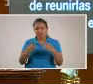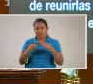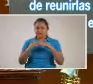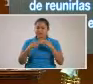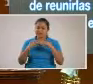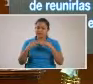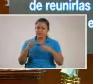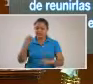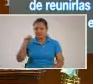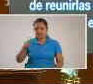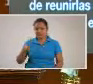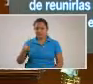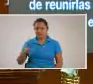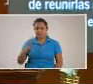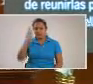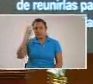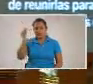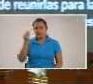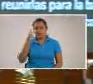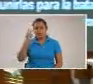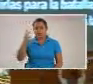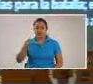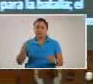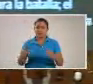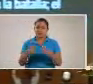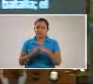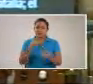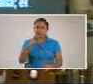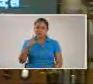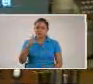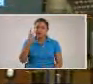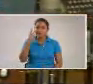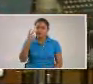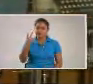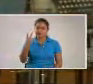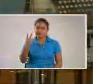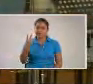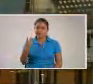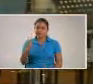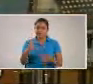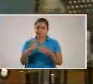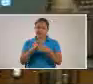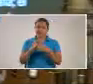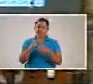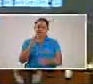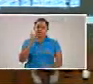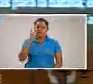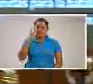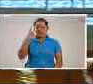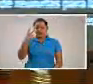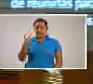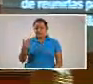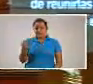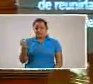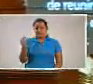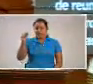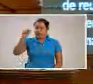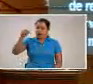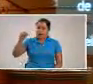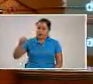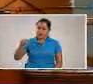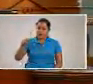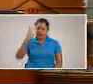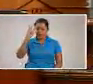esto, que lo viéramos con una perspectiva del panorama actual que vemos en